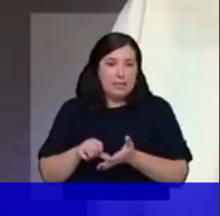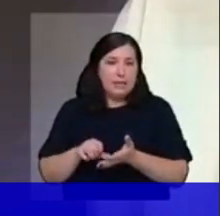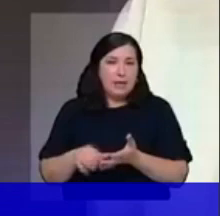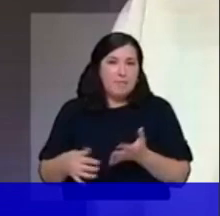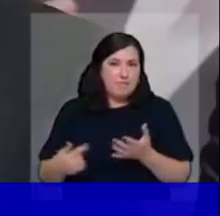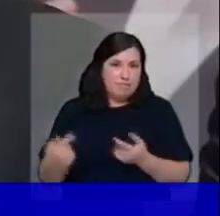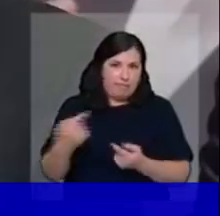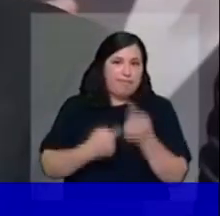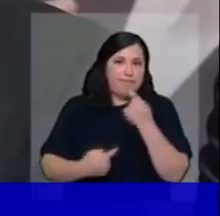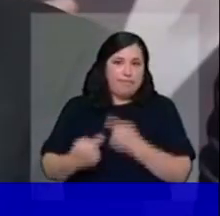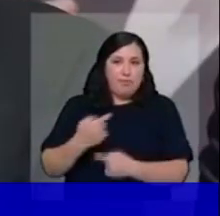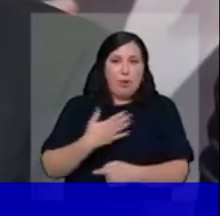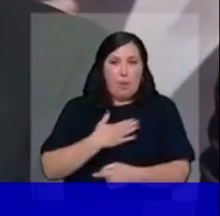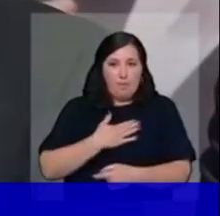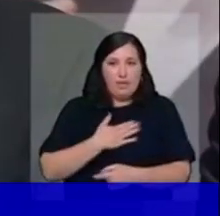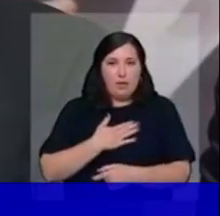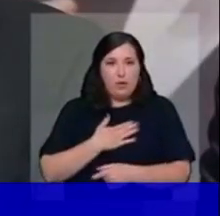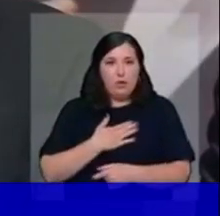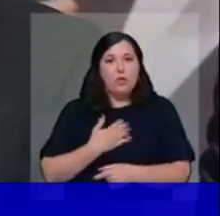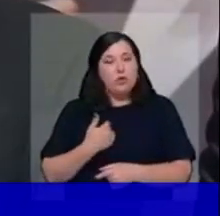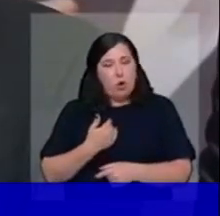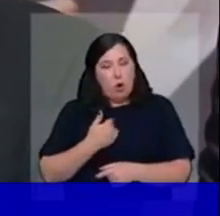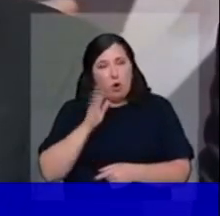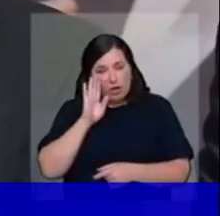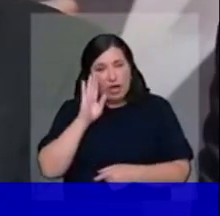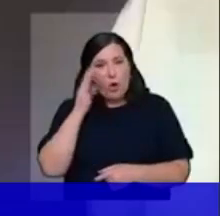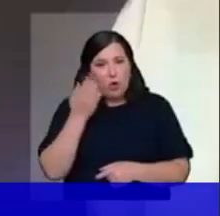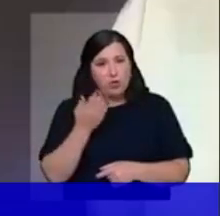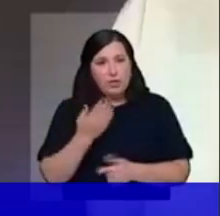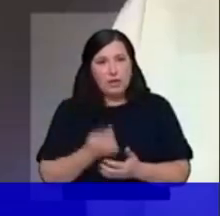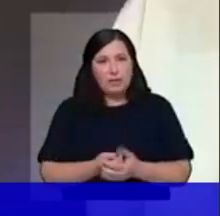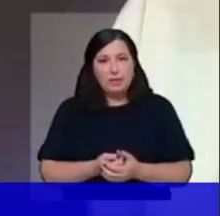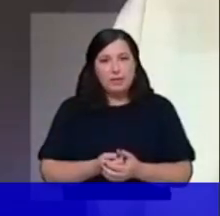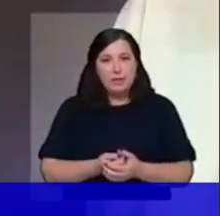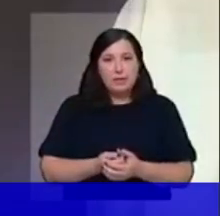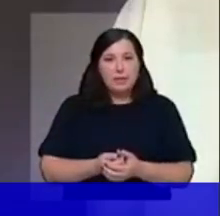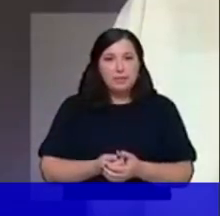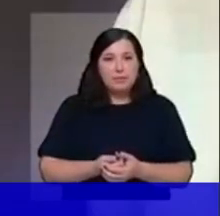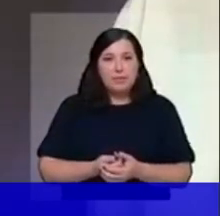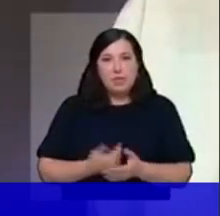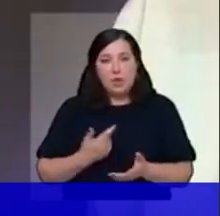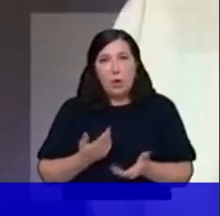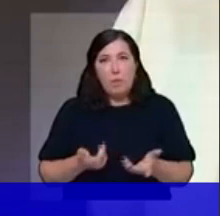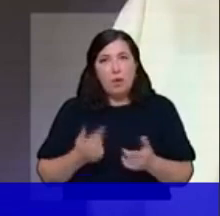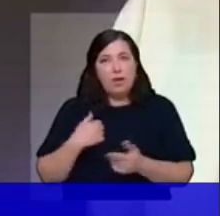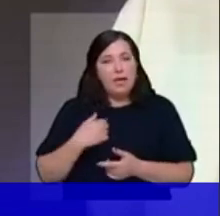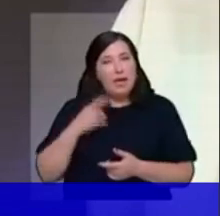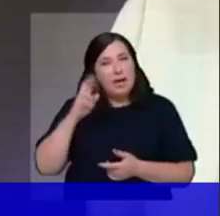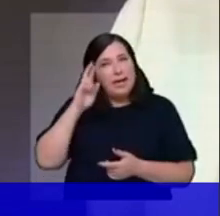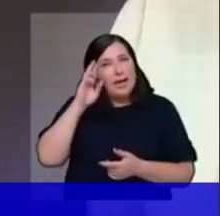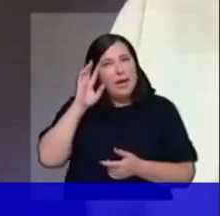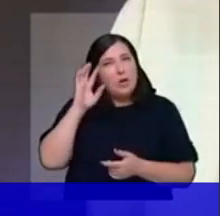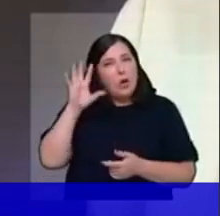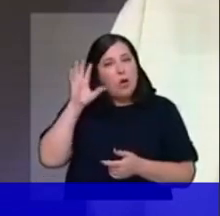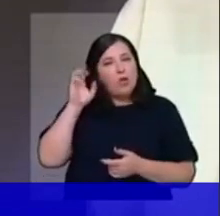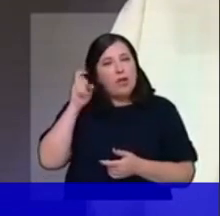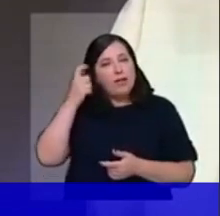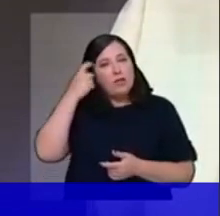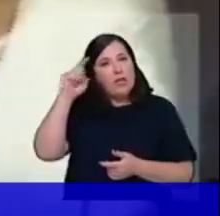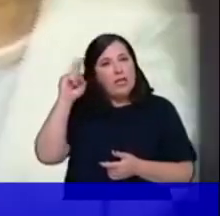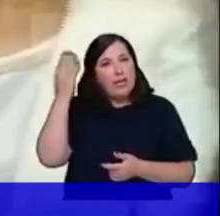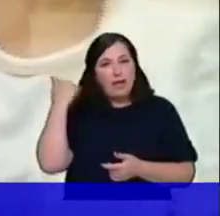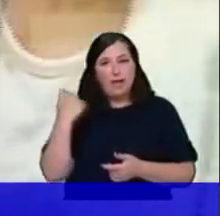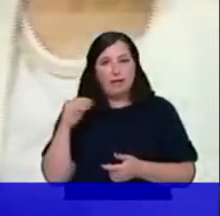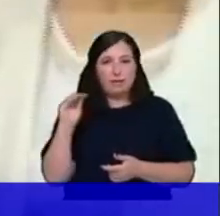hostil conmigo y yo debo reconocer que me fue naciendo y recordando lo que eran mis ideas de la